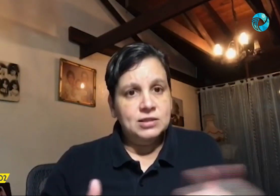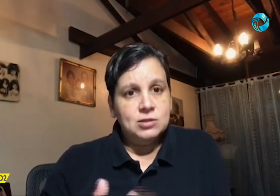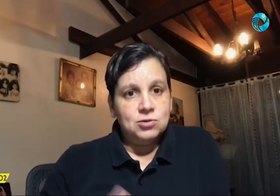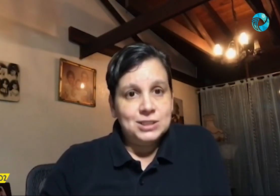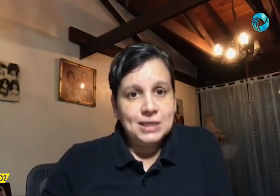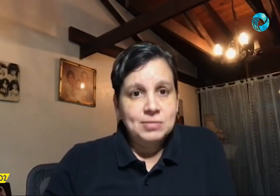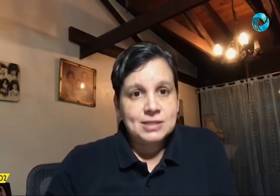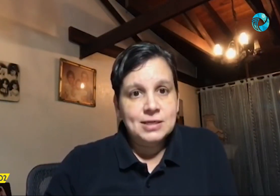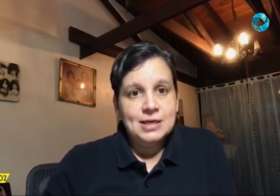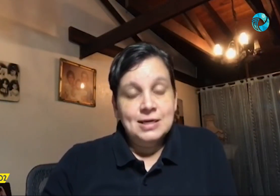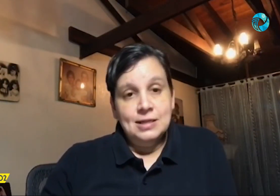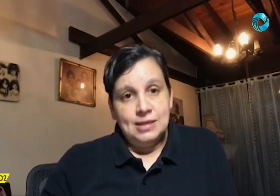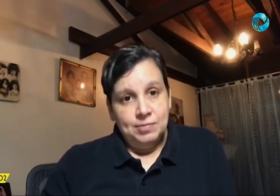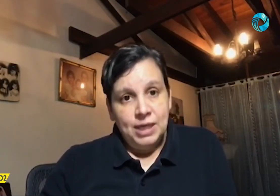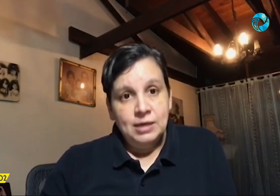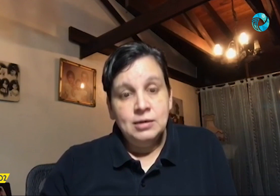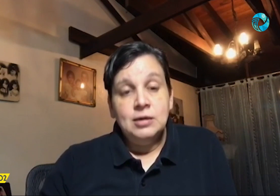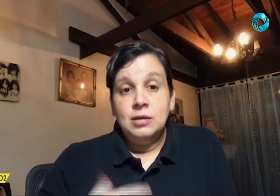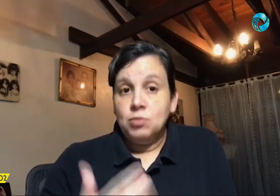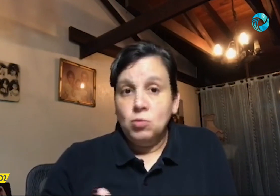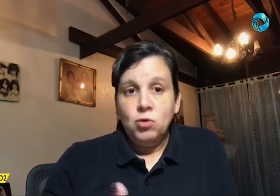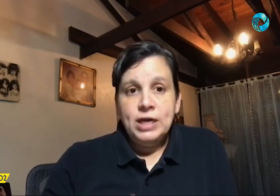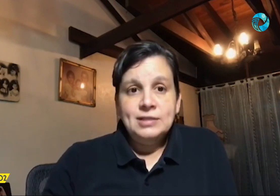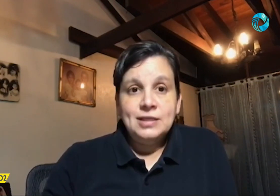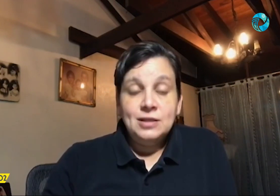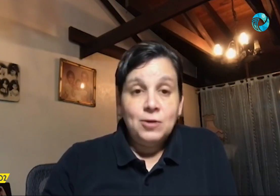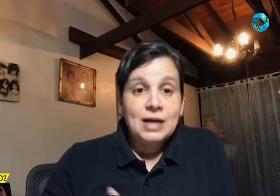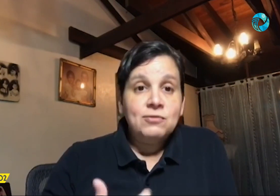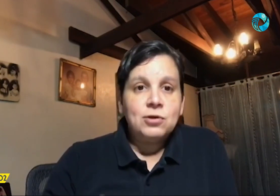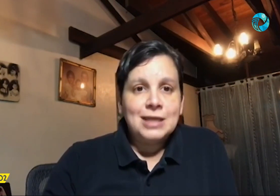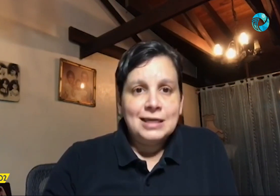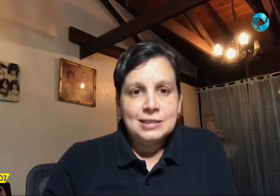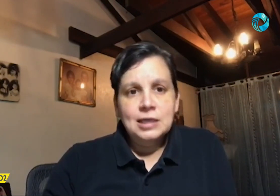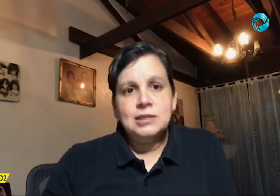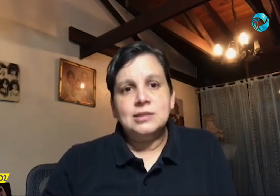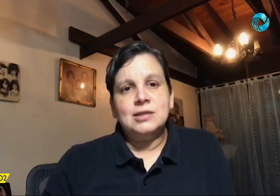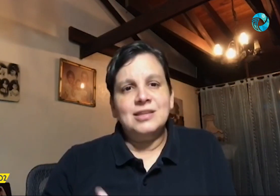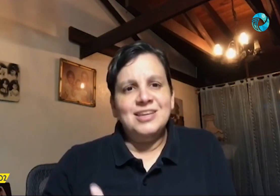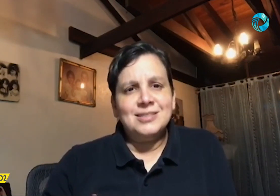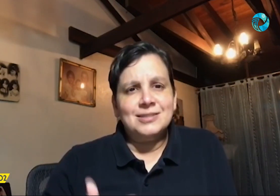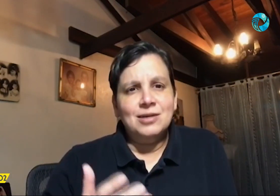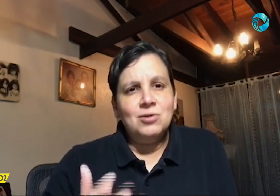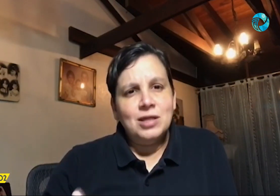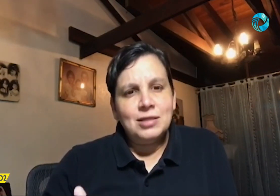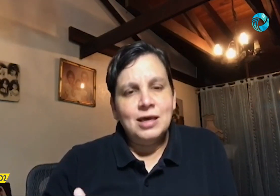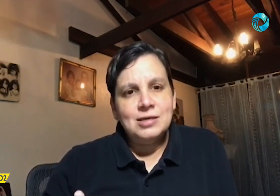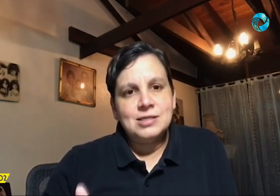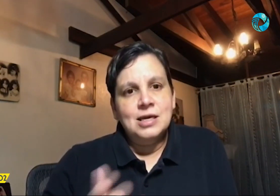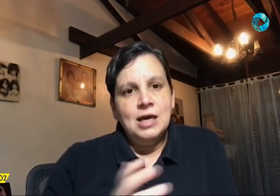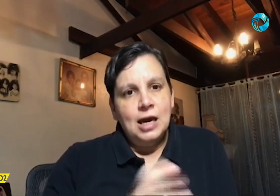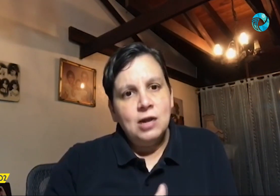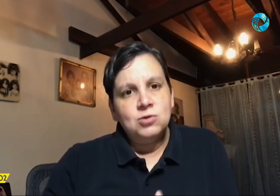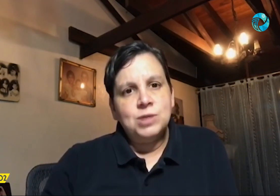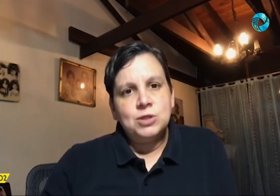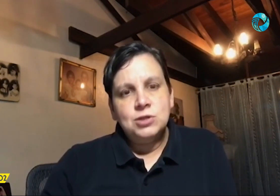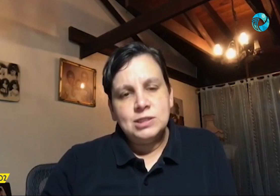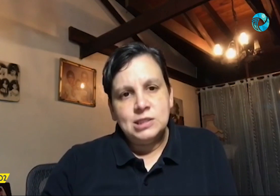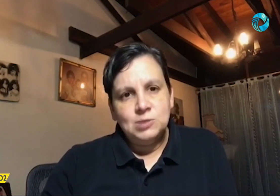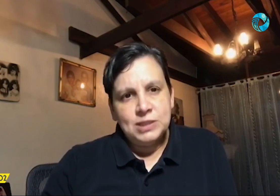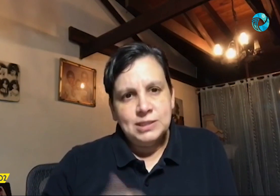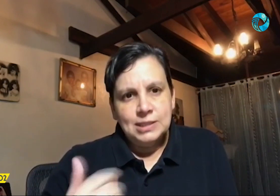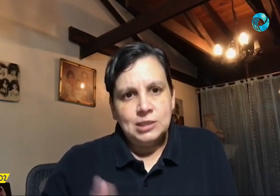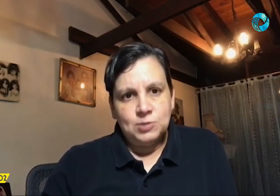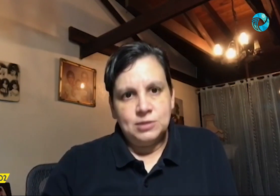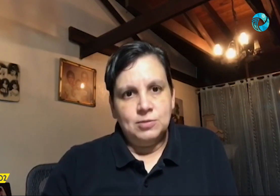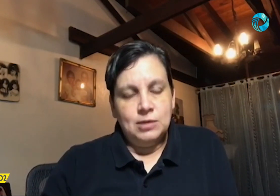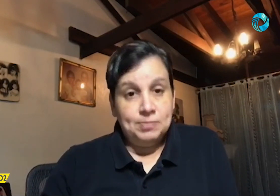diferentes ecosistemas. También de promover, incentivar y fortalecer las estrategias que estén orientadas a la conservación de estas especies